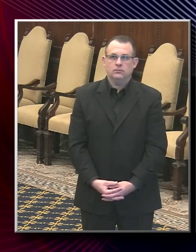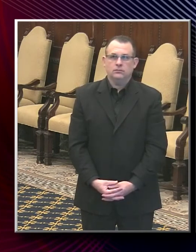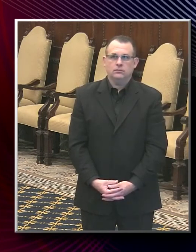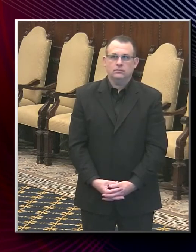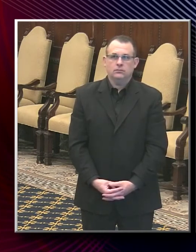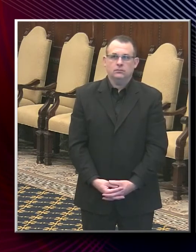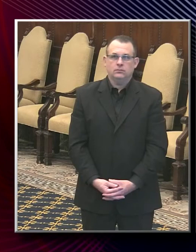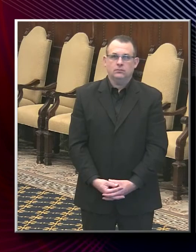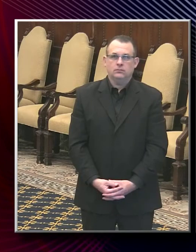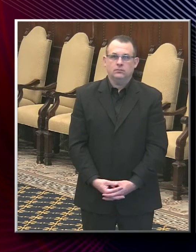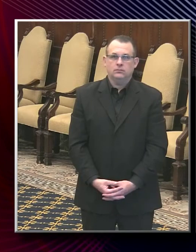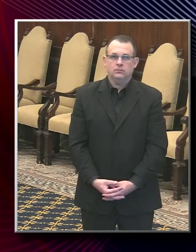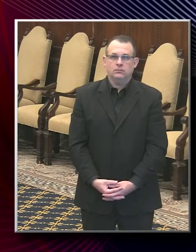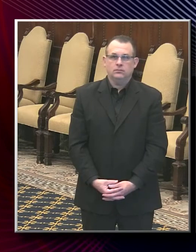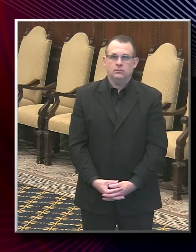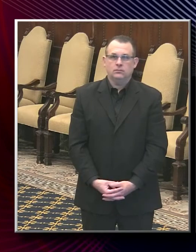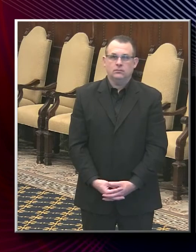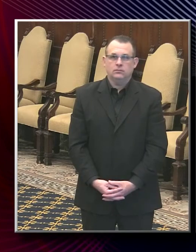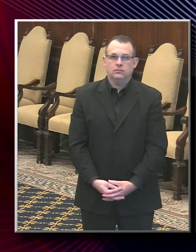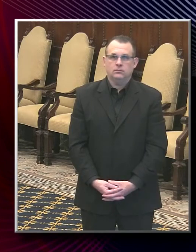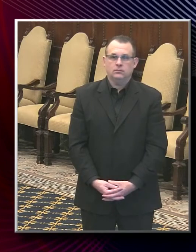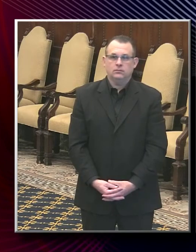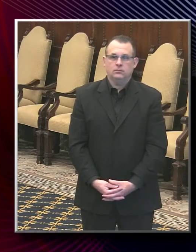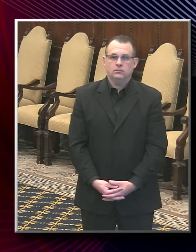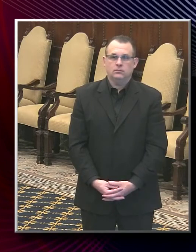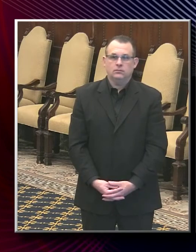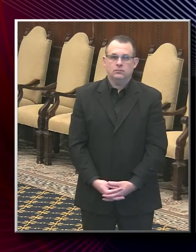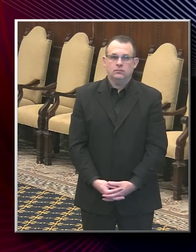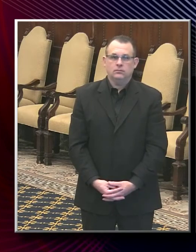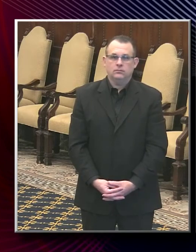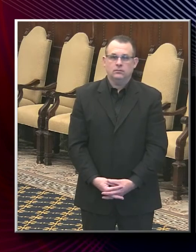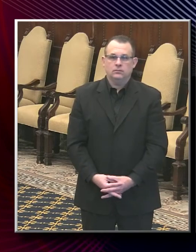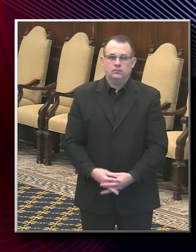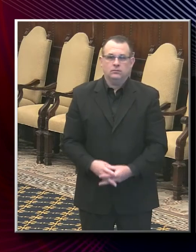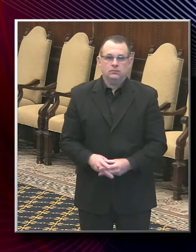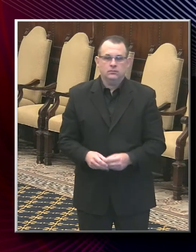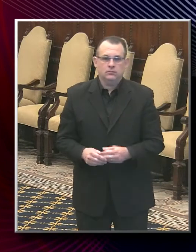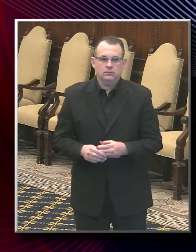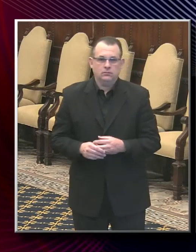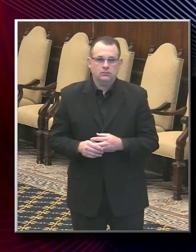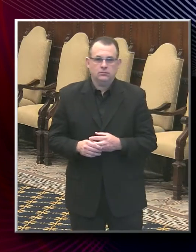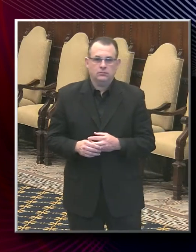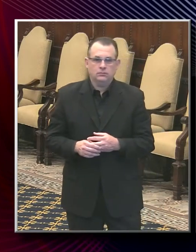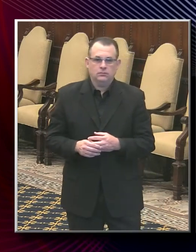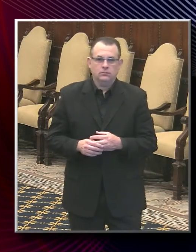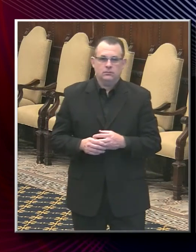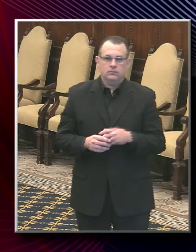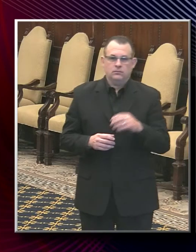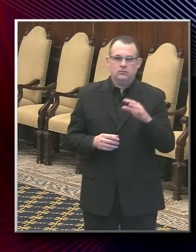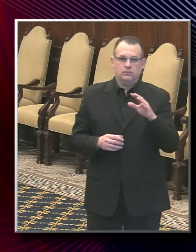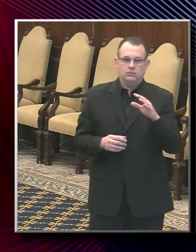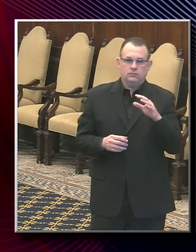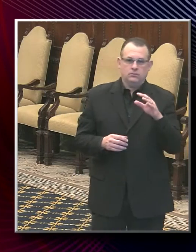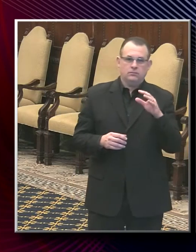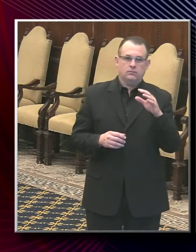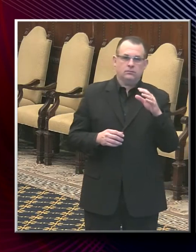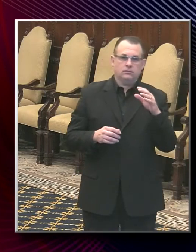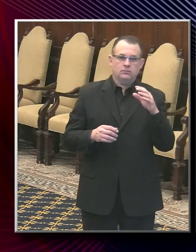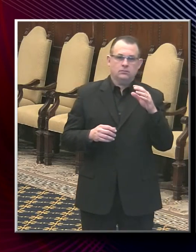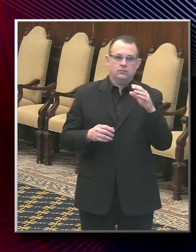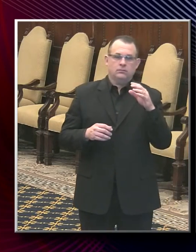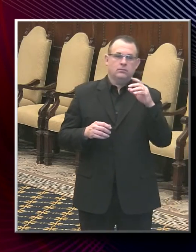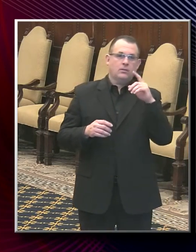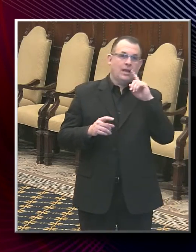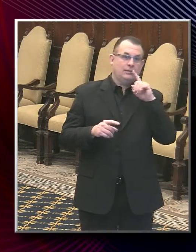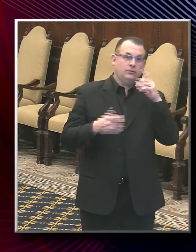abierto y disponible para los casos que no requieran cuidados intensivos. Y por último, hemos recibido muchas quejas